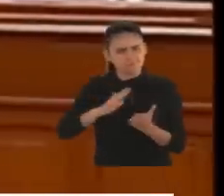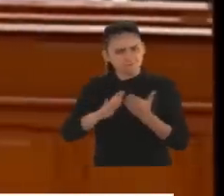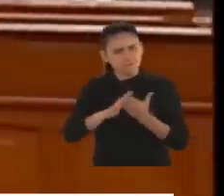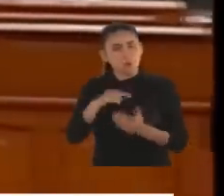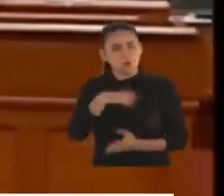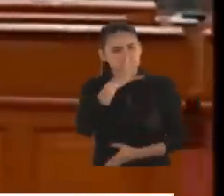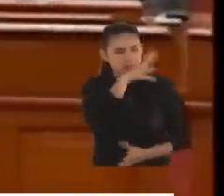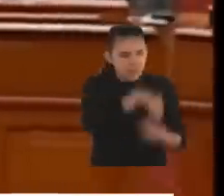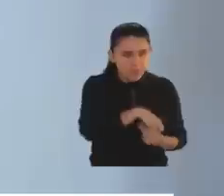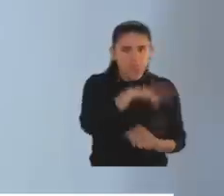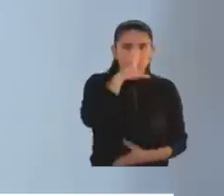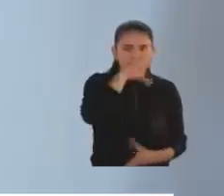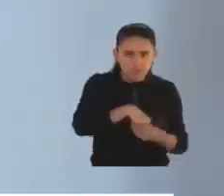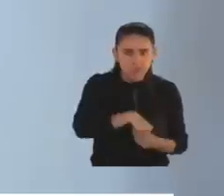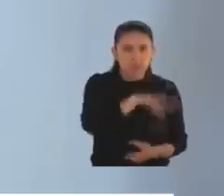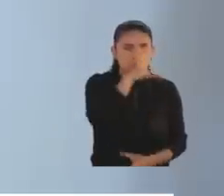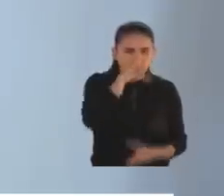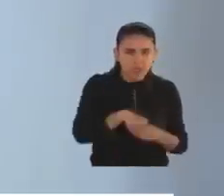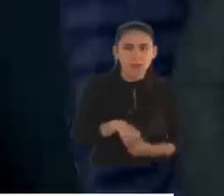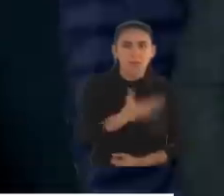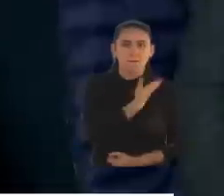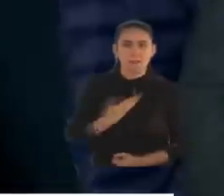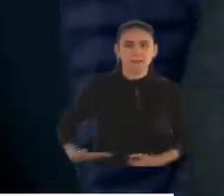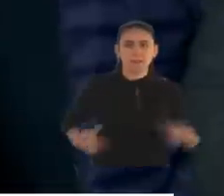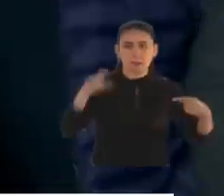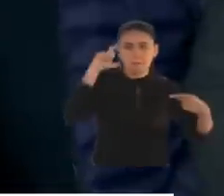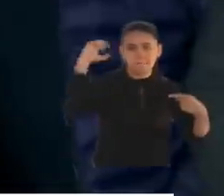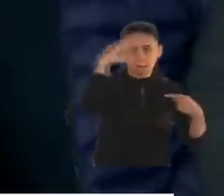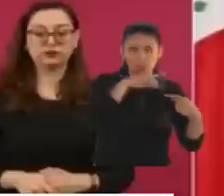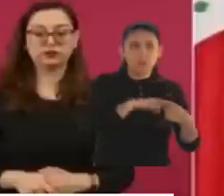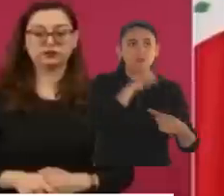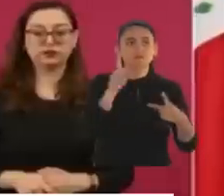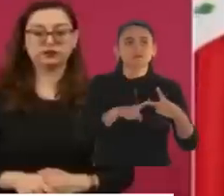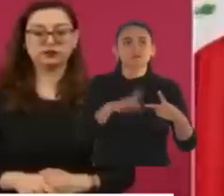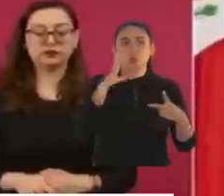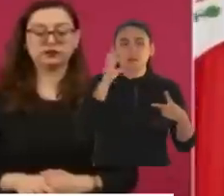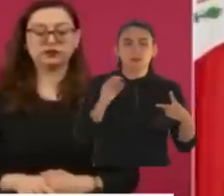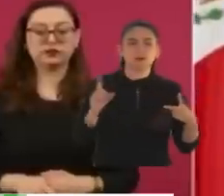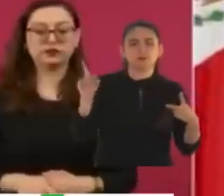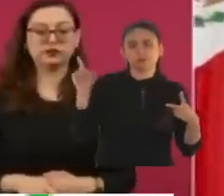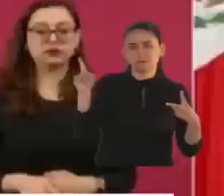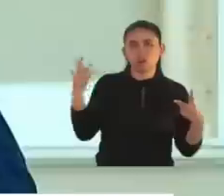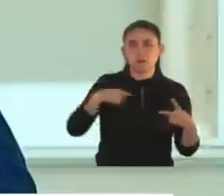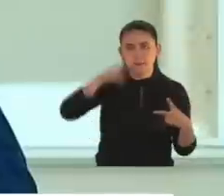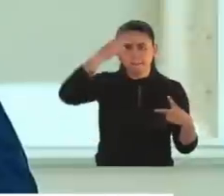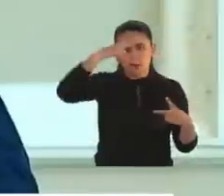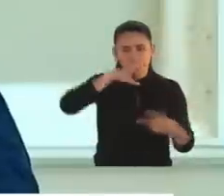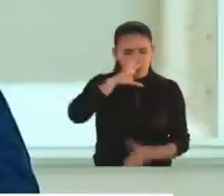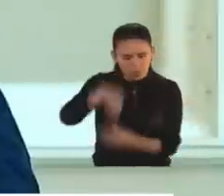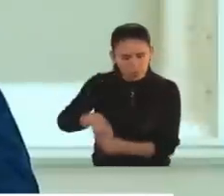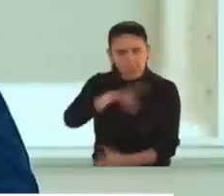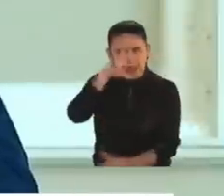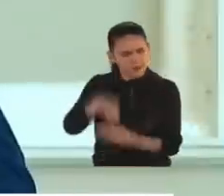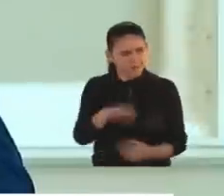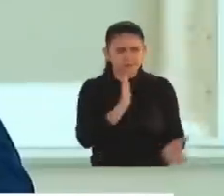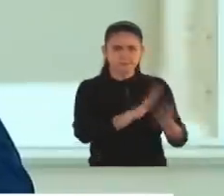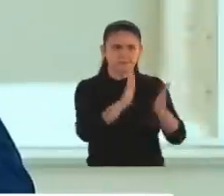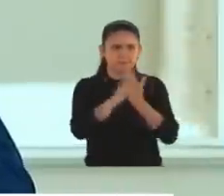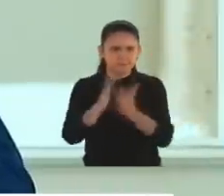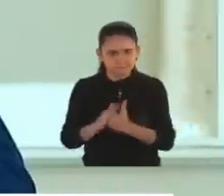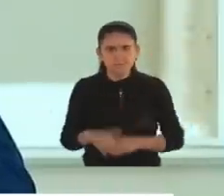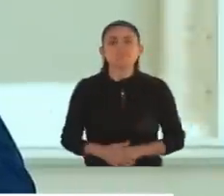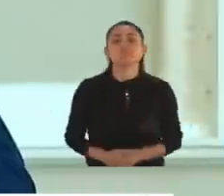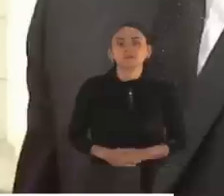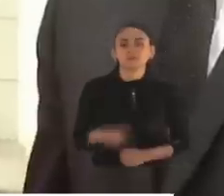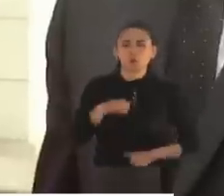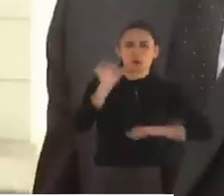en los asuntos internos por parte de los presidentes Gustavo Petro de Colombia y Andrés Manuel López Obrador de México. El mandatario nacional defendió al expresidente